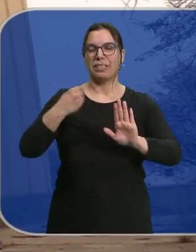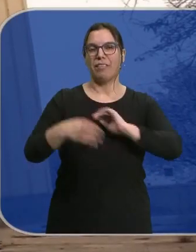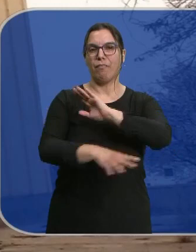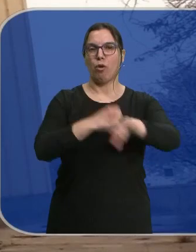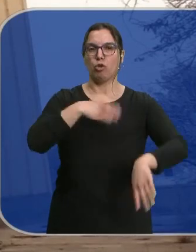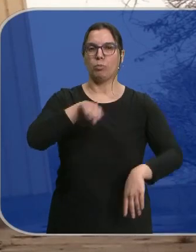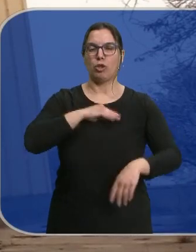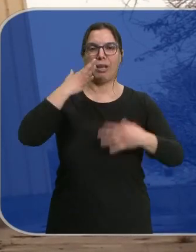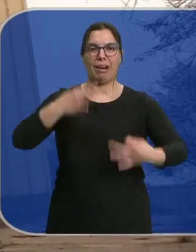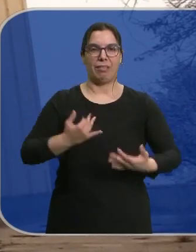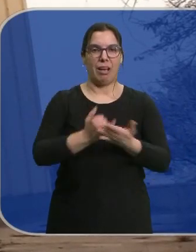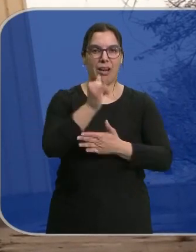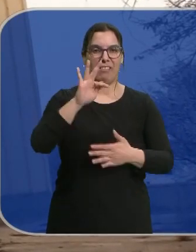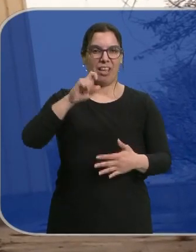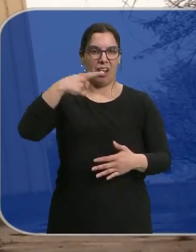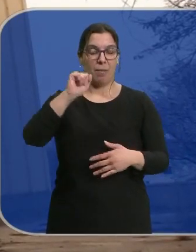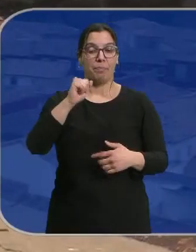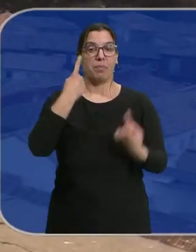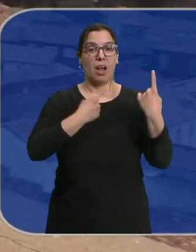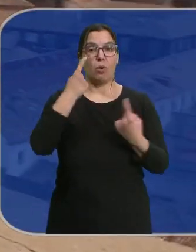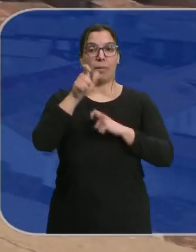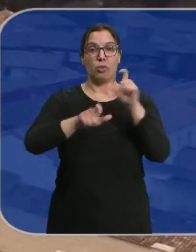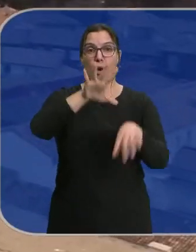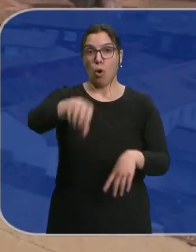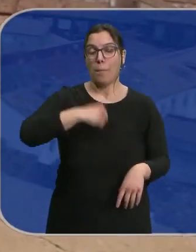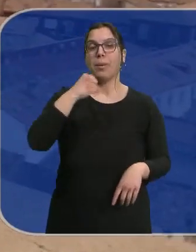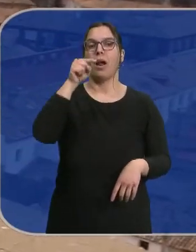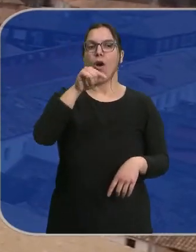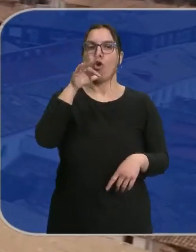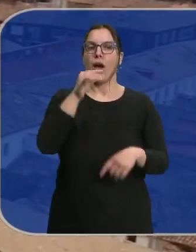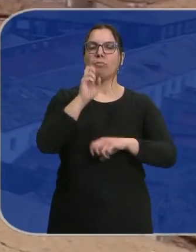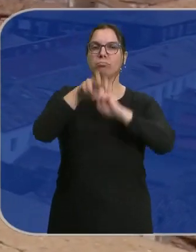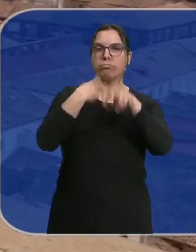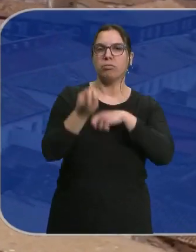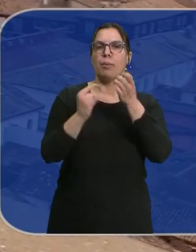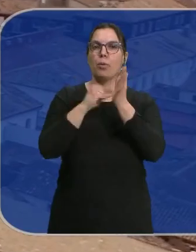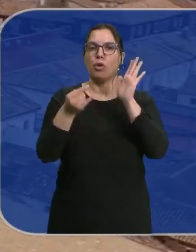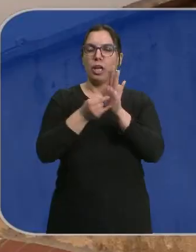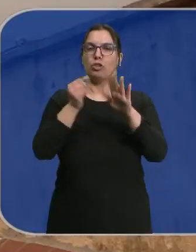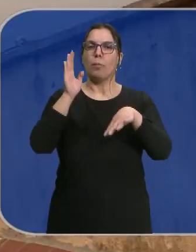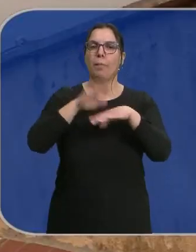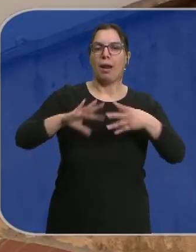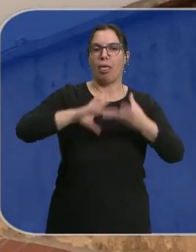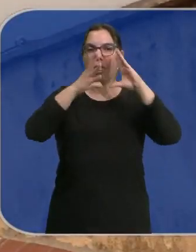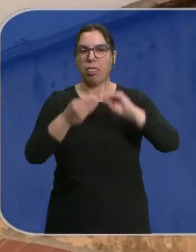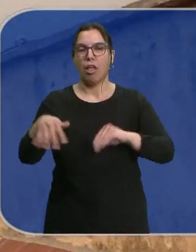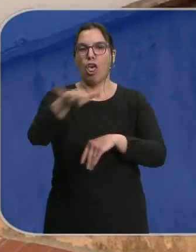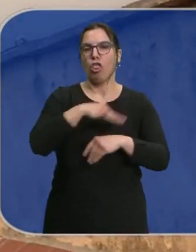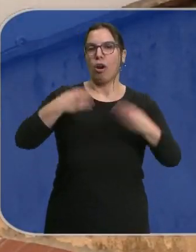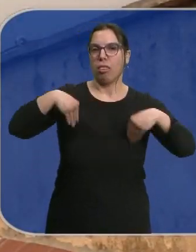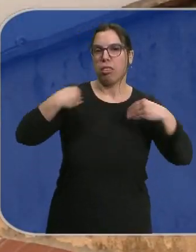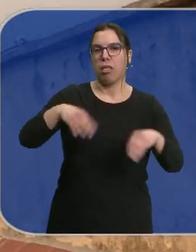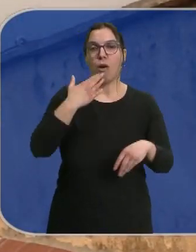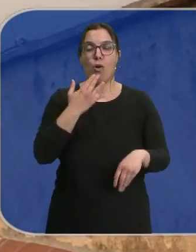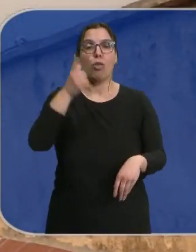Fondo Español de Garantía Agraria, el FEGA. Algunos de los compradores de estos silos han puesto en marcha proyectos para convertirlos en zonas de